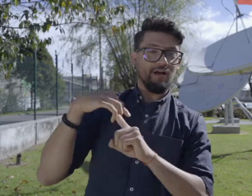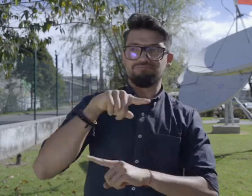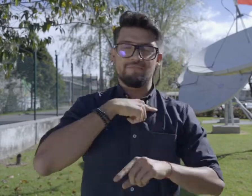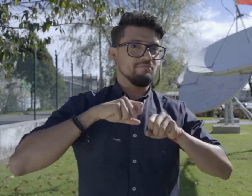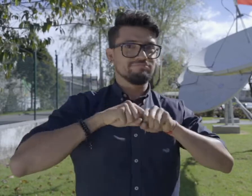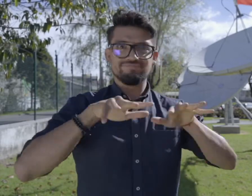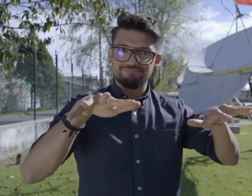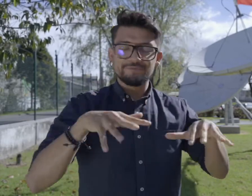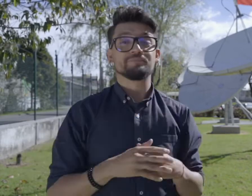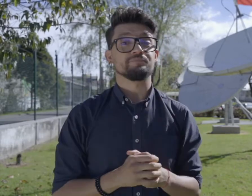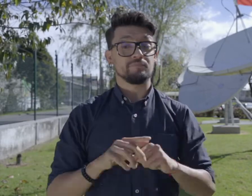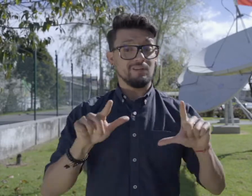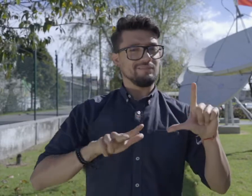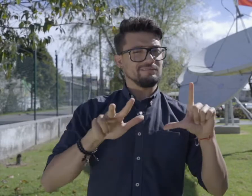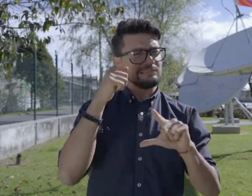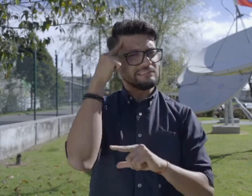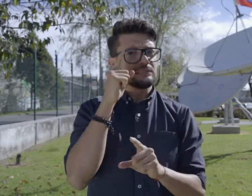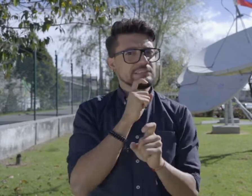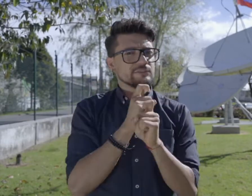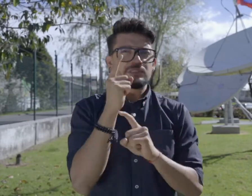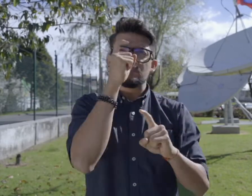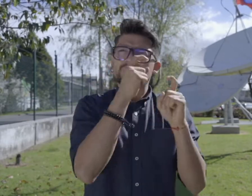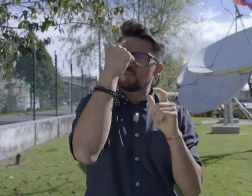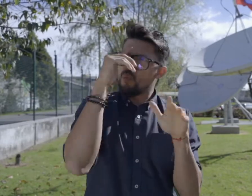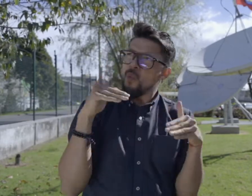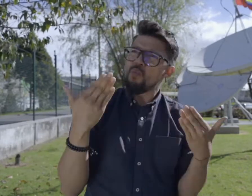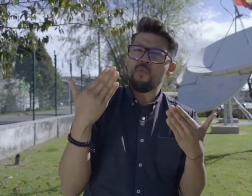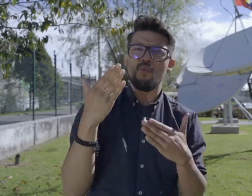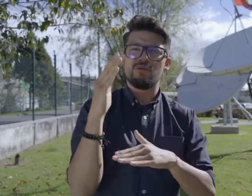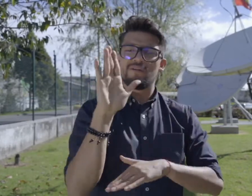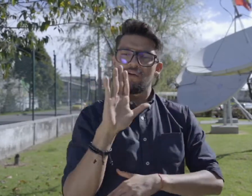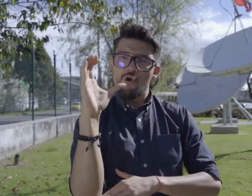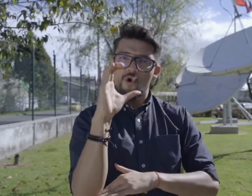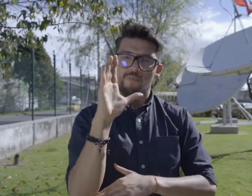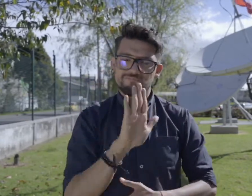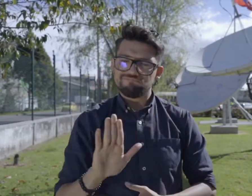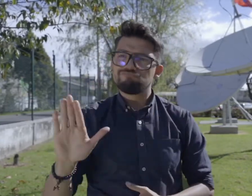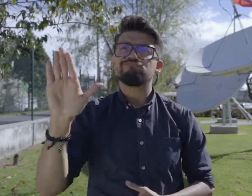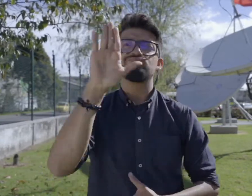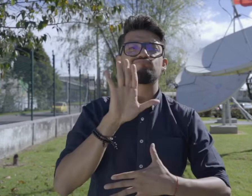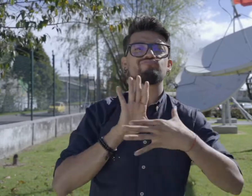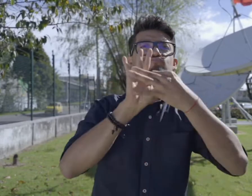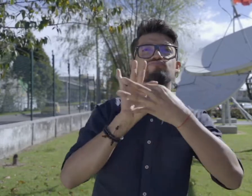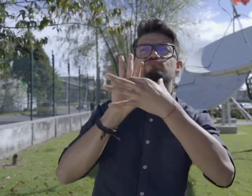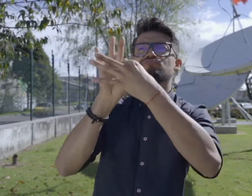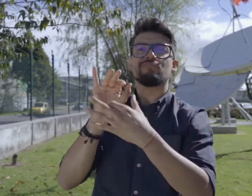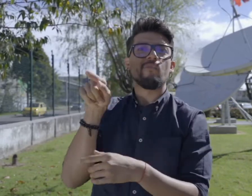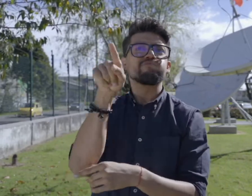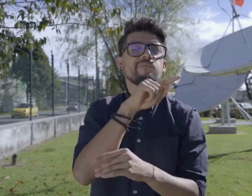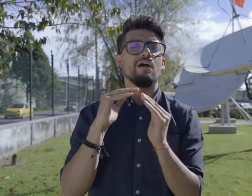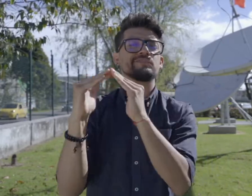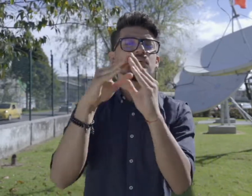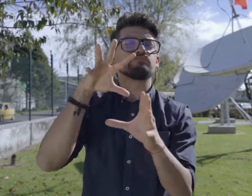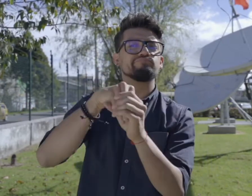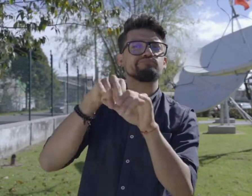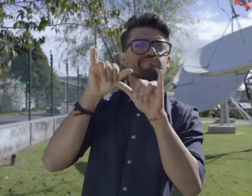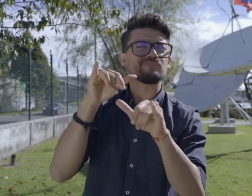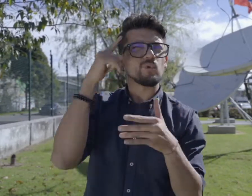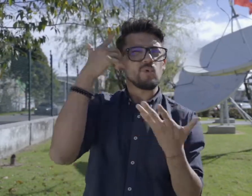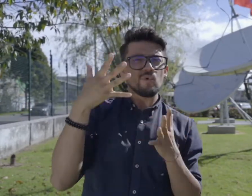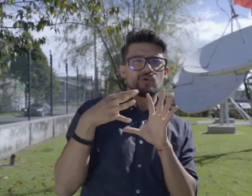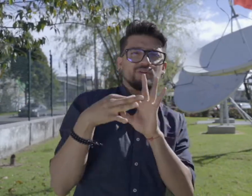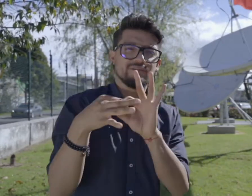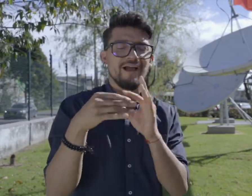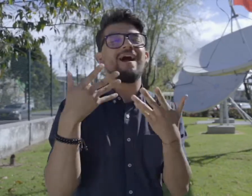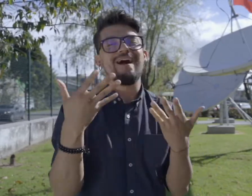a desarrollar nuevas formas de funcionamiento que nos permitieron seguir conectando a las audiencias con nuestros contenidos y